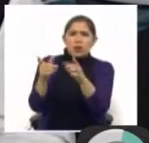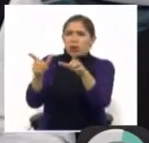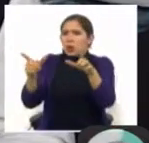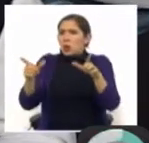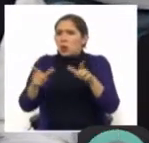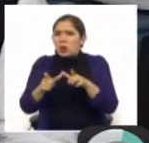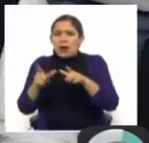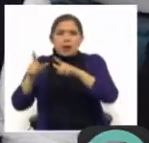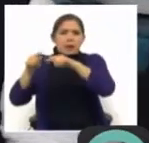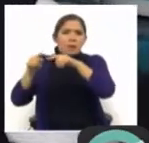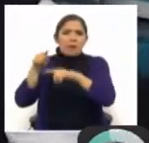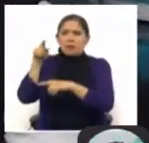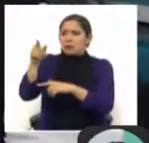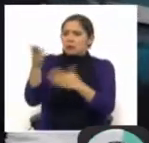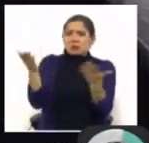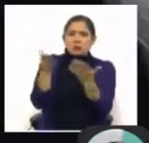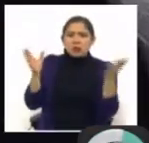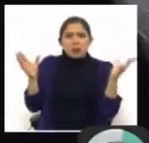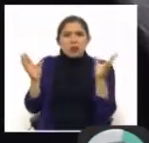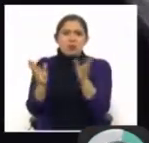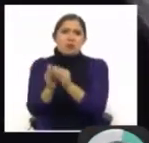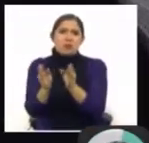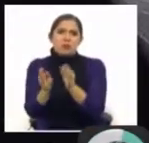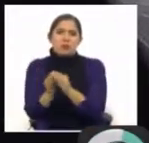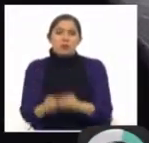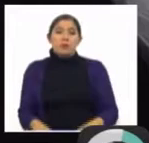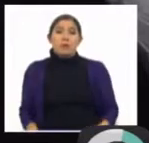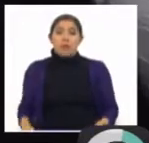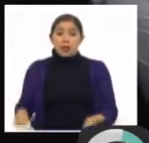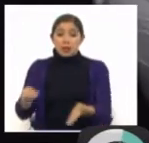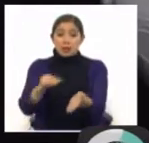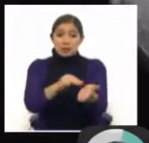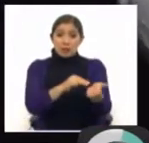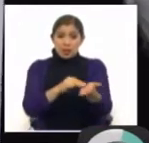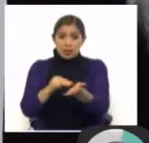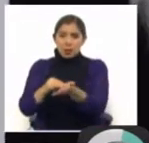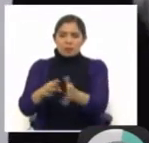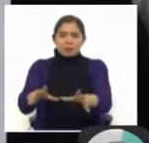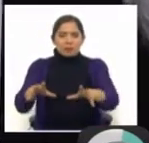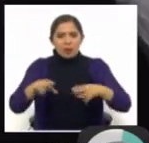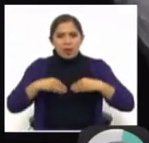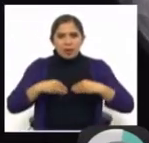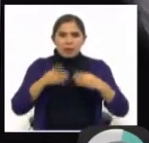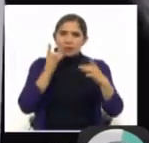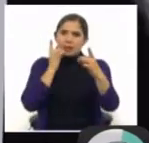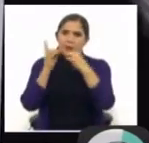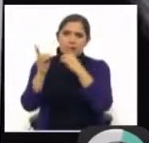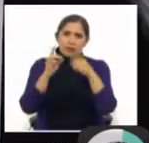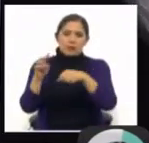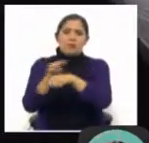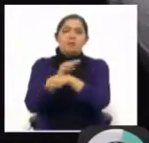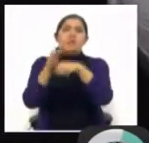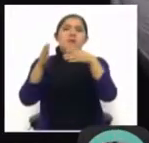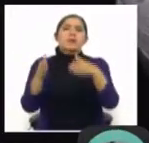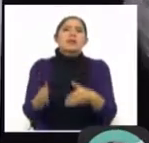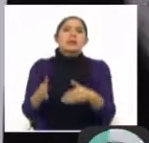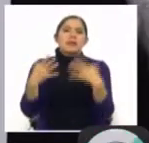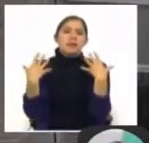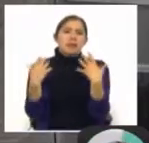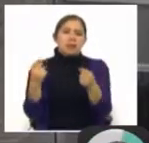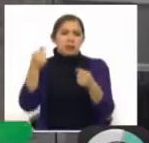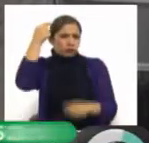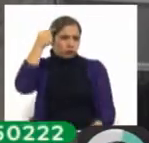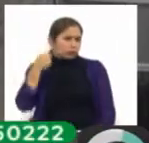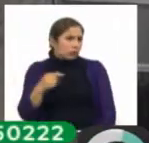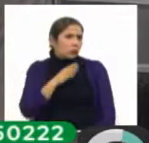designe para dicha reunión. En efecto, los médicos aceptaron ir al diálogo con la ministra de Salud, Gabriela Montaño, en la ciudad de Cochabamba